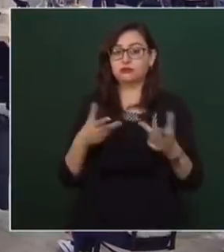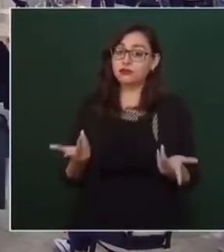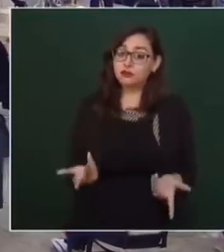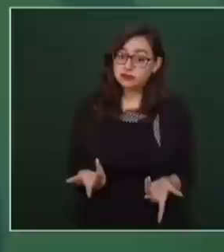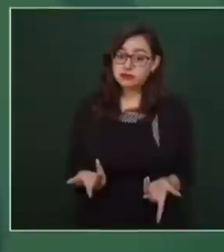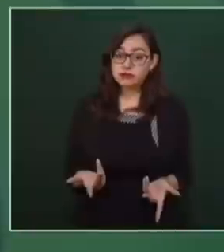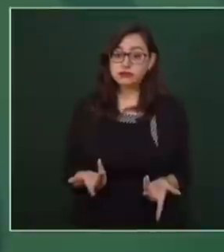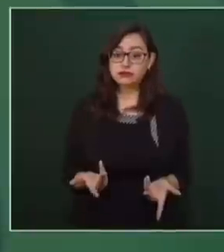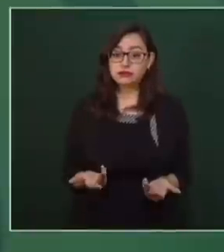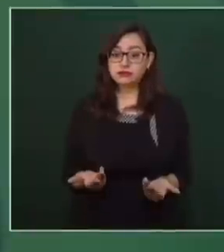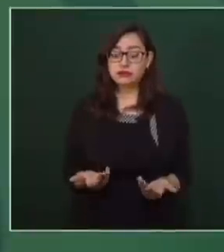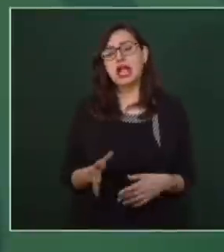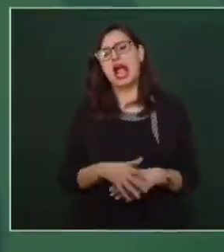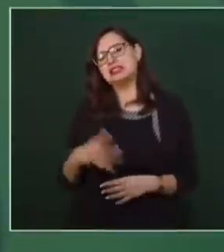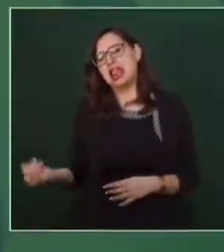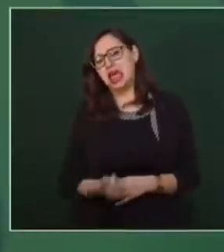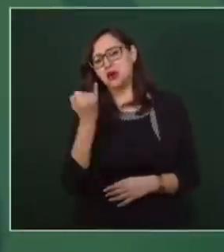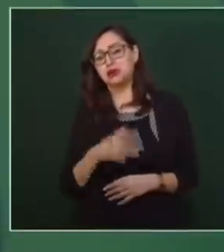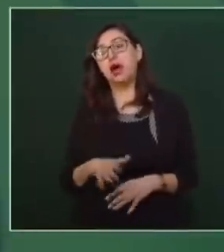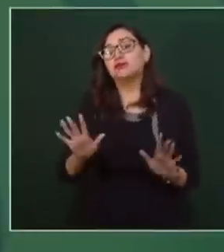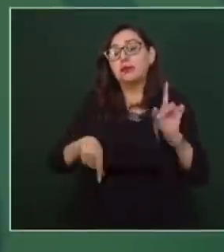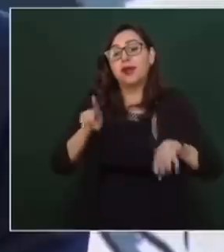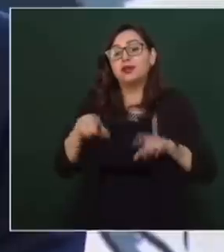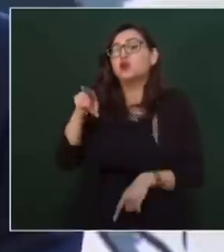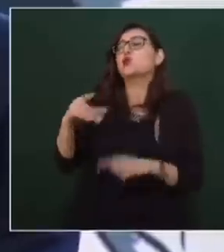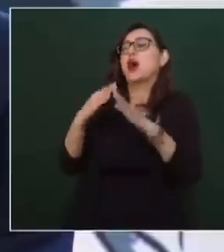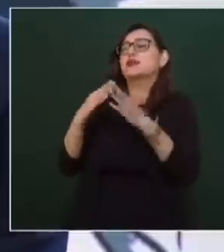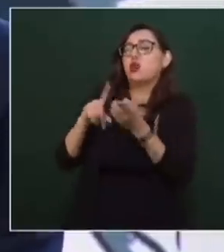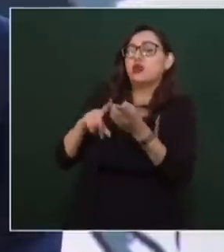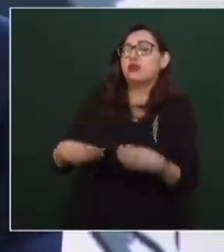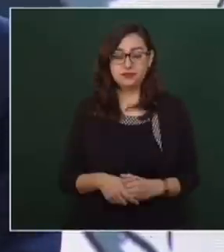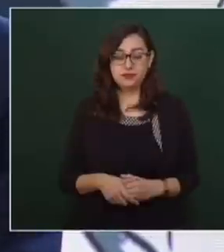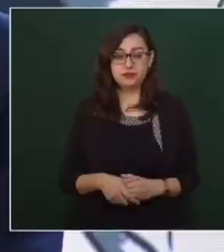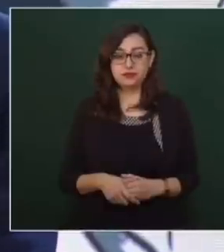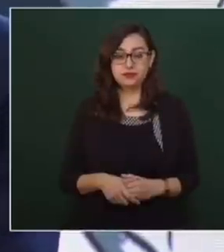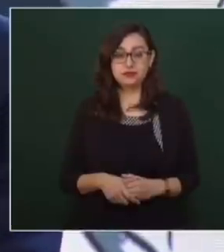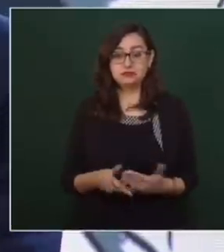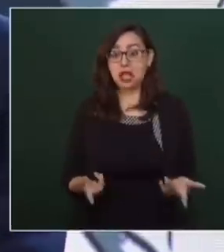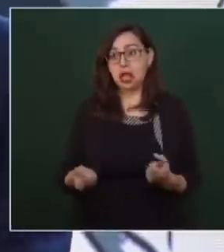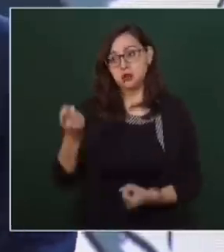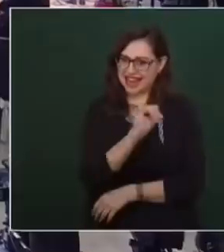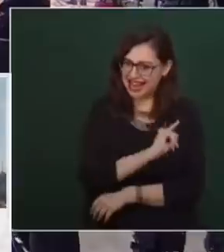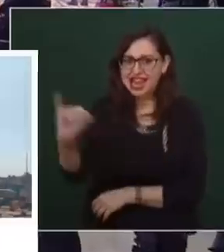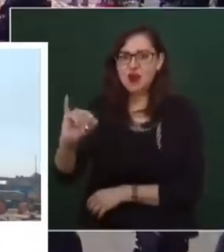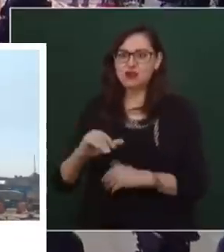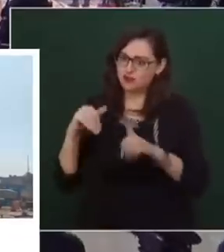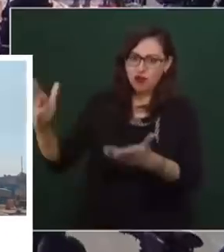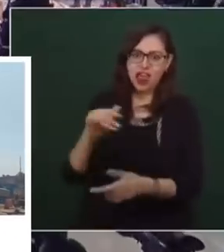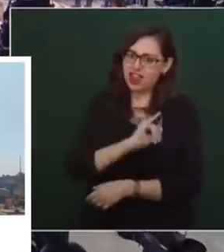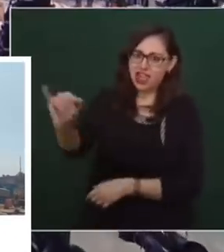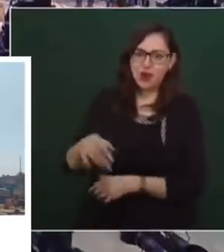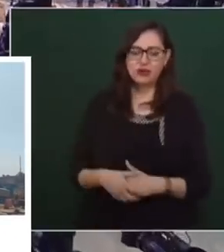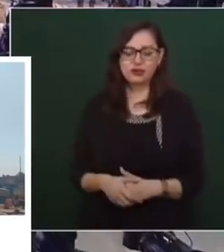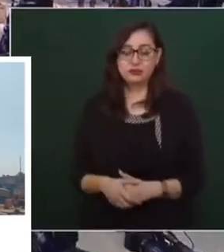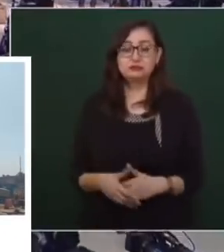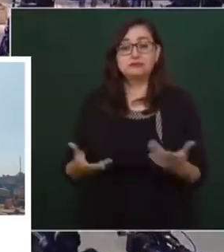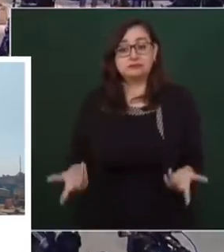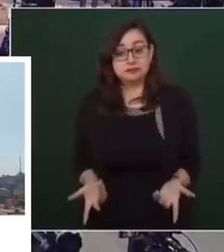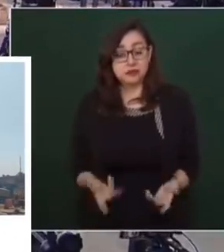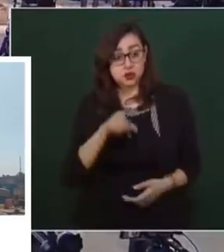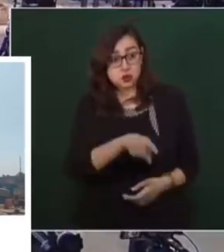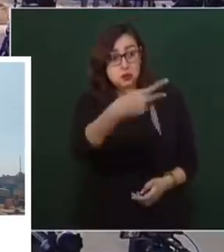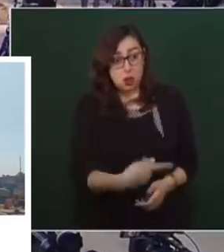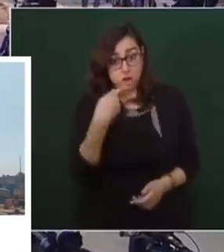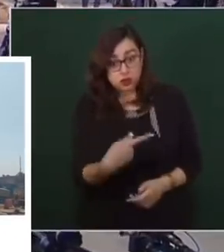Entonces, cuando dice, está lejos, depende de dónde vivamos. Puede ser que para algunos sí, pero bueno, me preguntas, ¿está